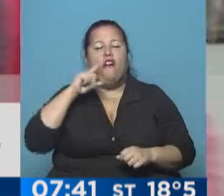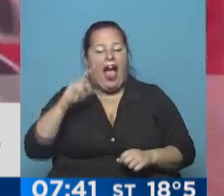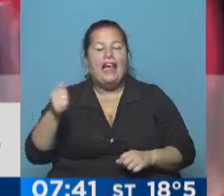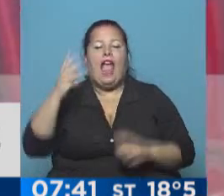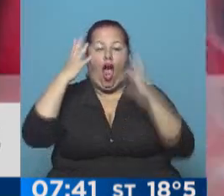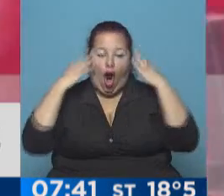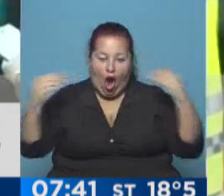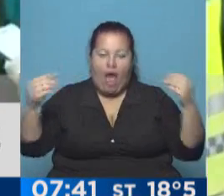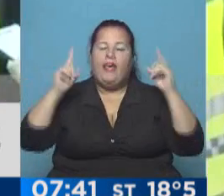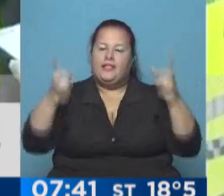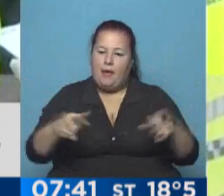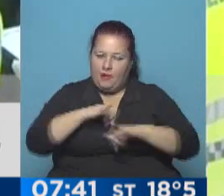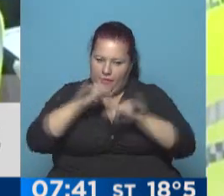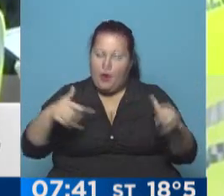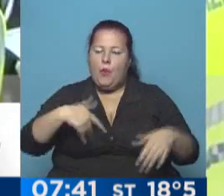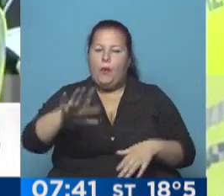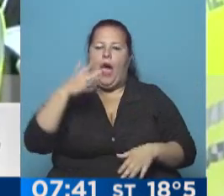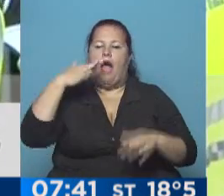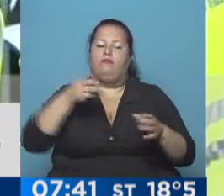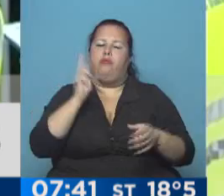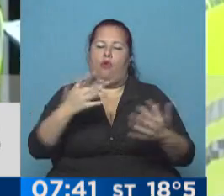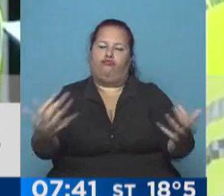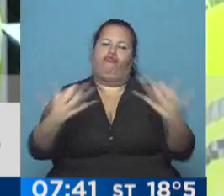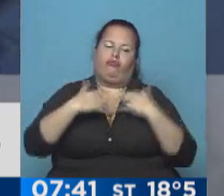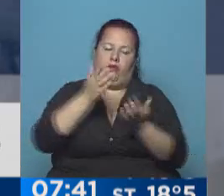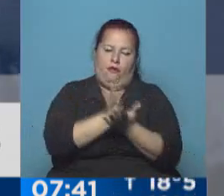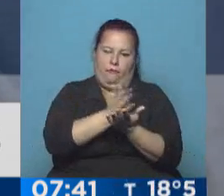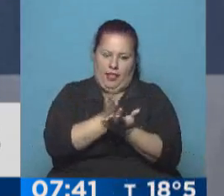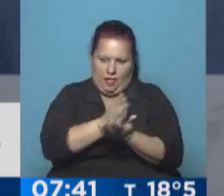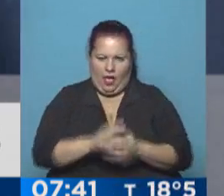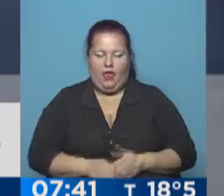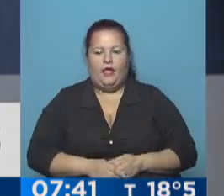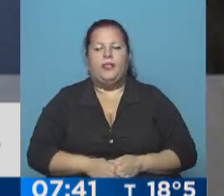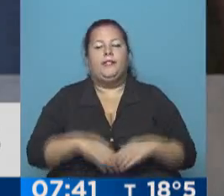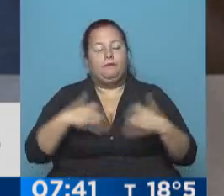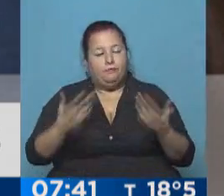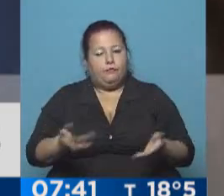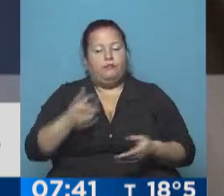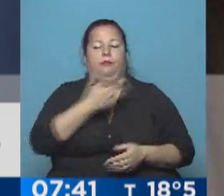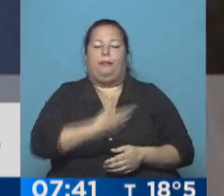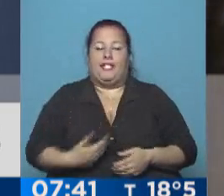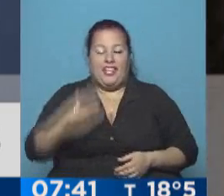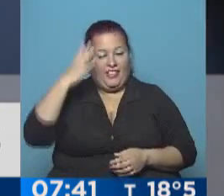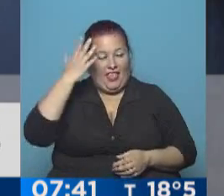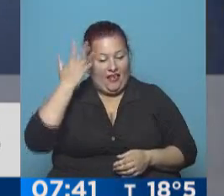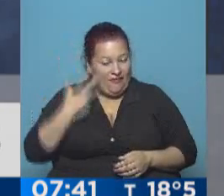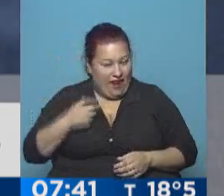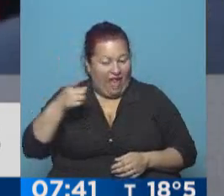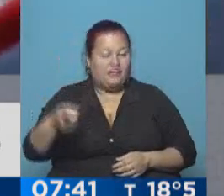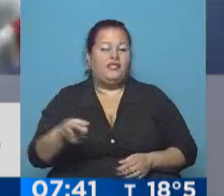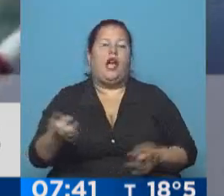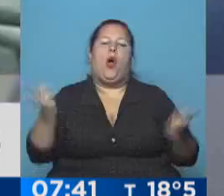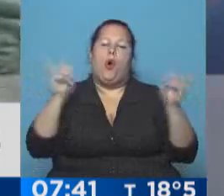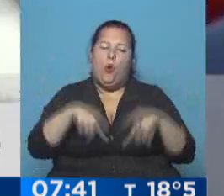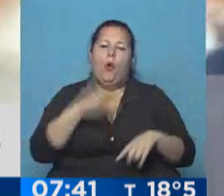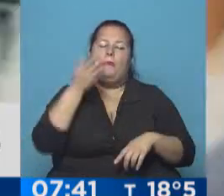Holanda también anunciaron que tomarán medidas restrictivas en sus fronteras. En tanto, el presidente francés François Hollande